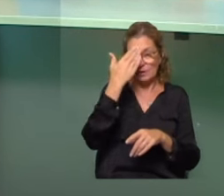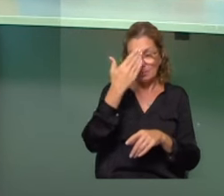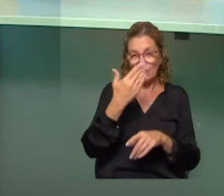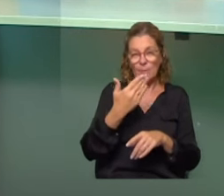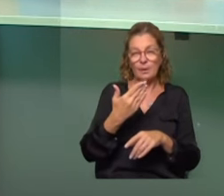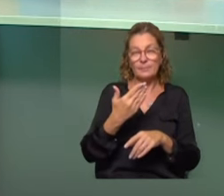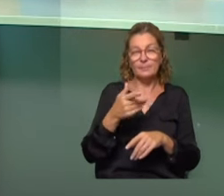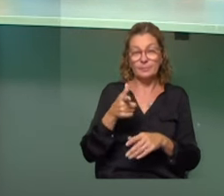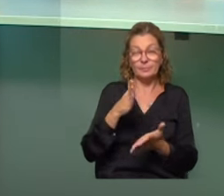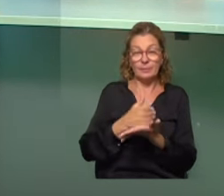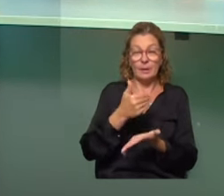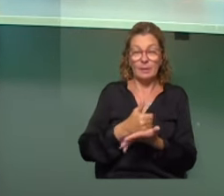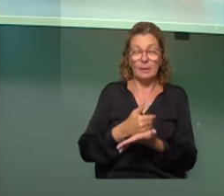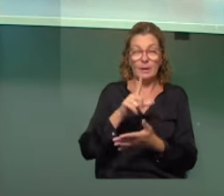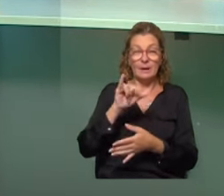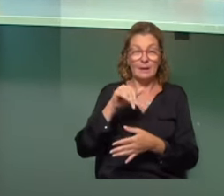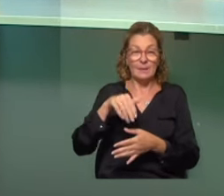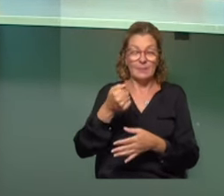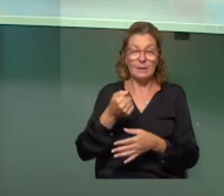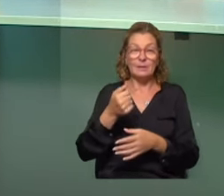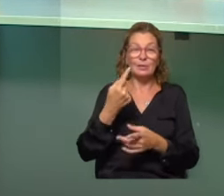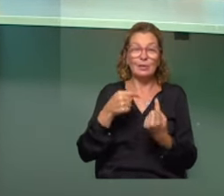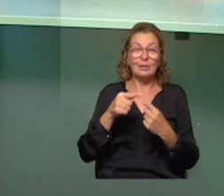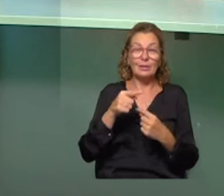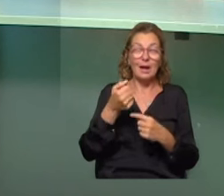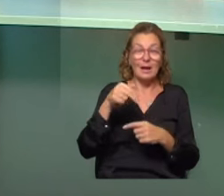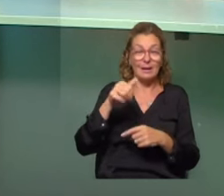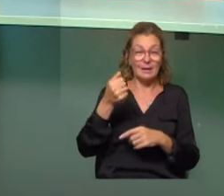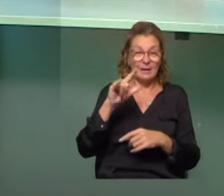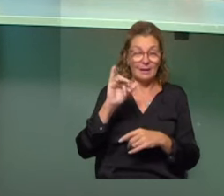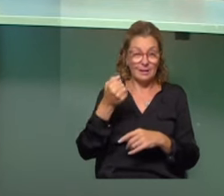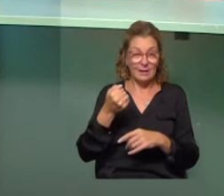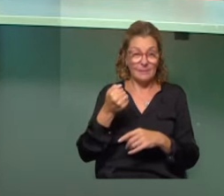Amplio por ese departamento, Andrés Lima. Incluso la dirigente Analía Fernández,